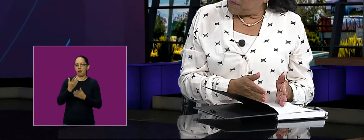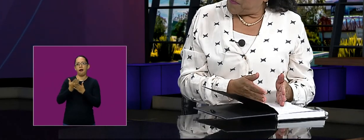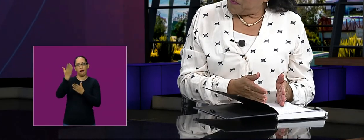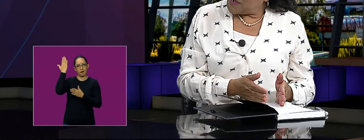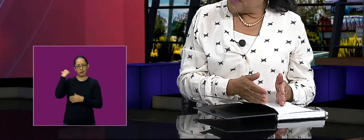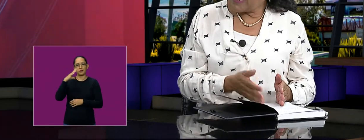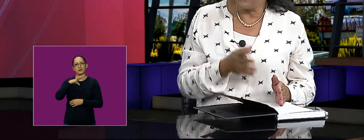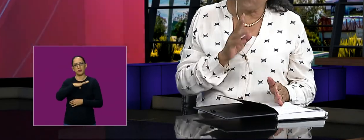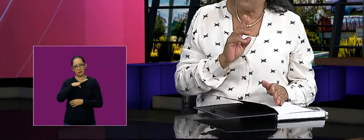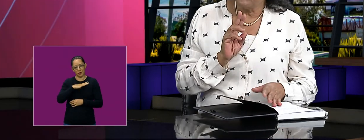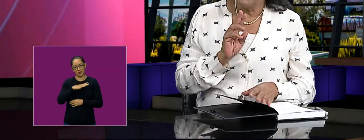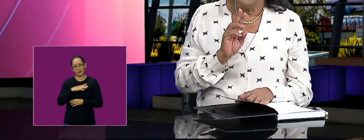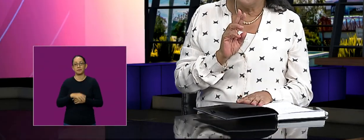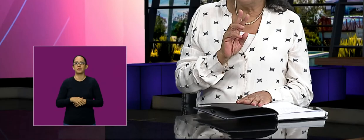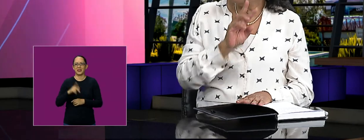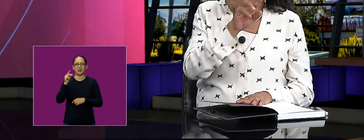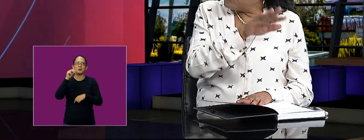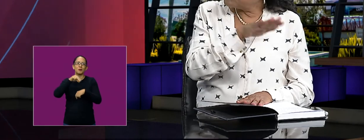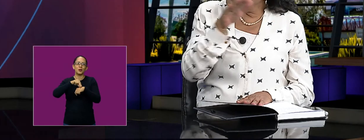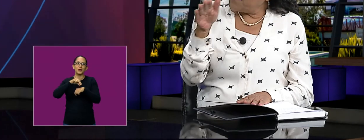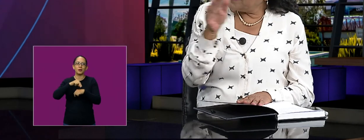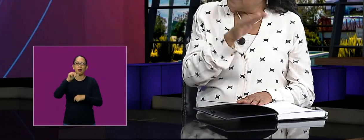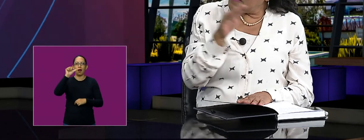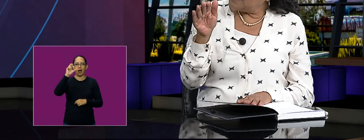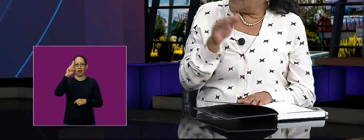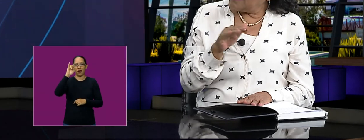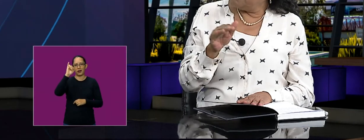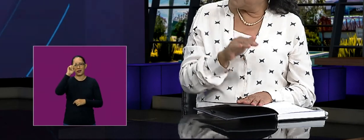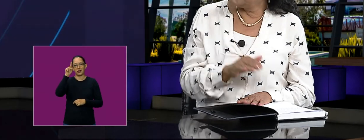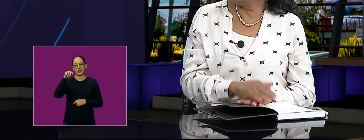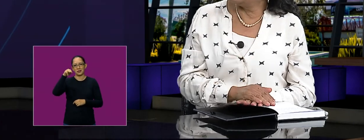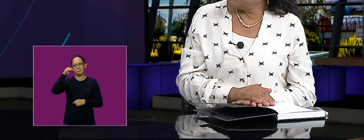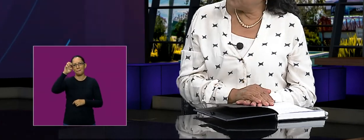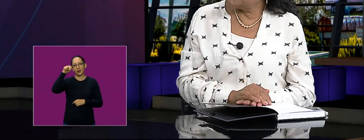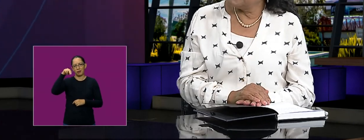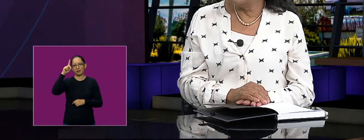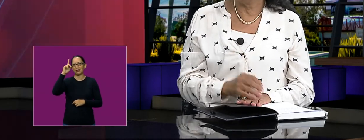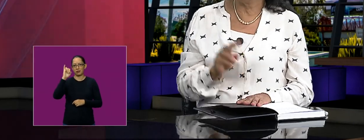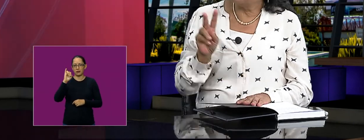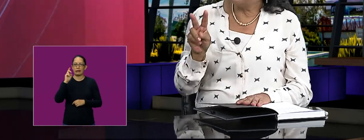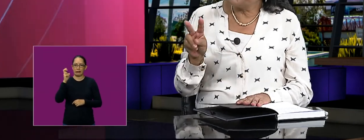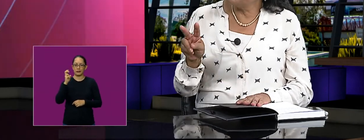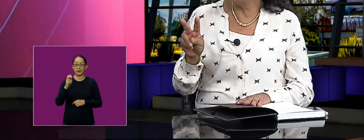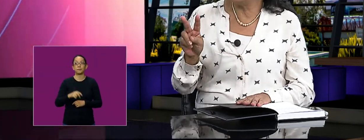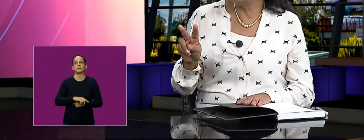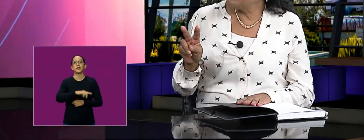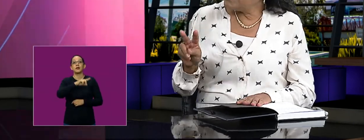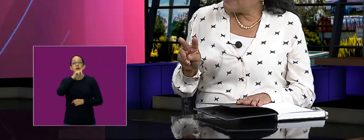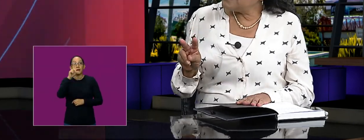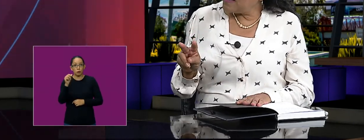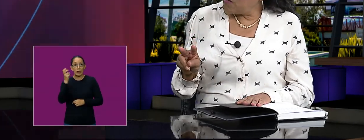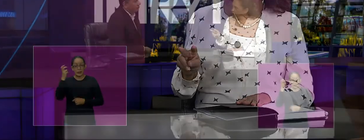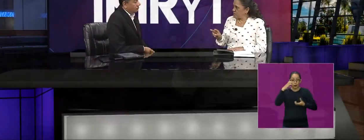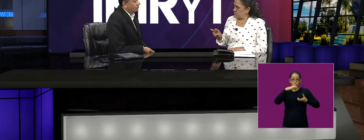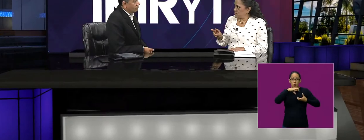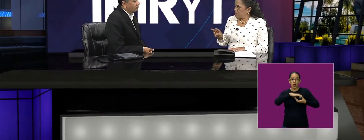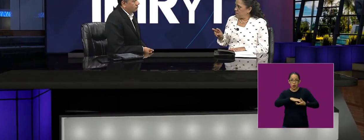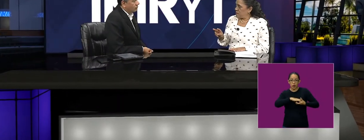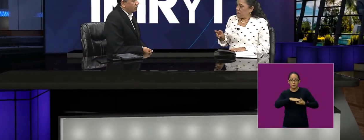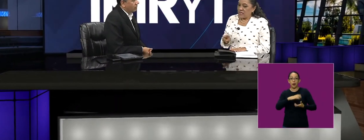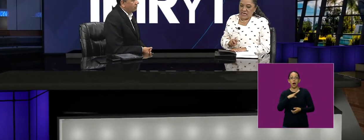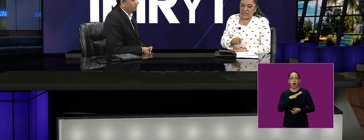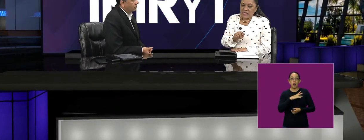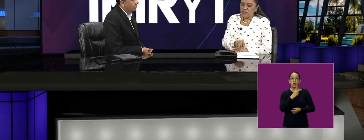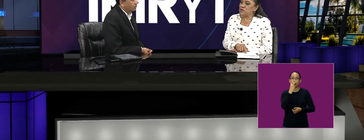CONALEP sacó en dos diferentes generaciones, dos premios nacionales de la juventud.